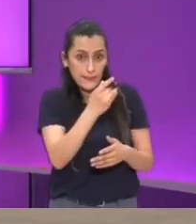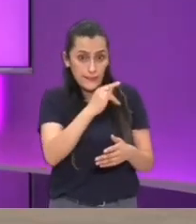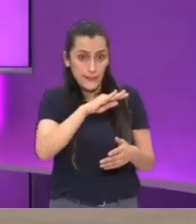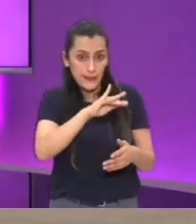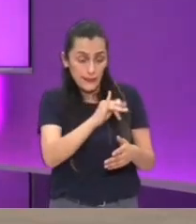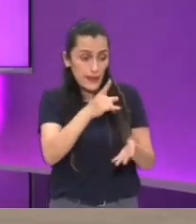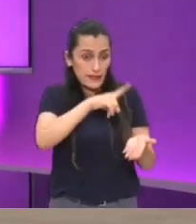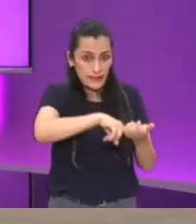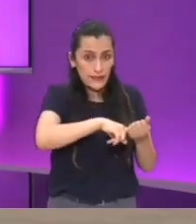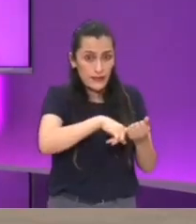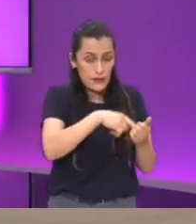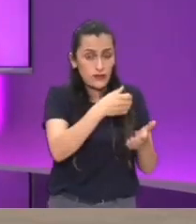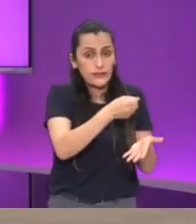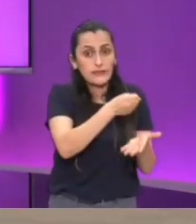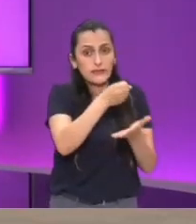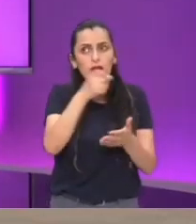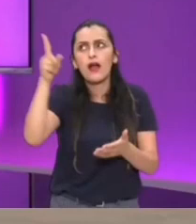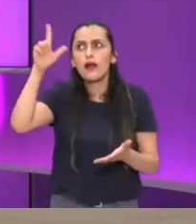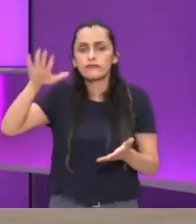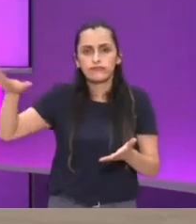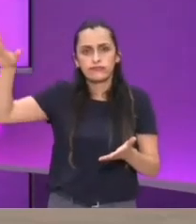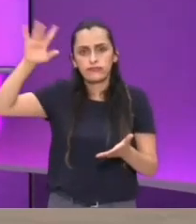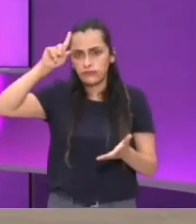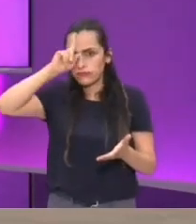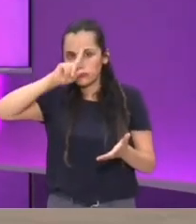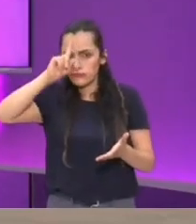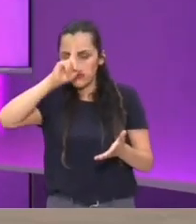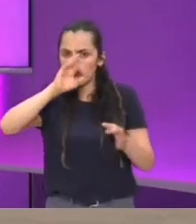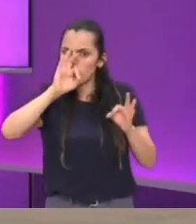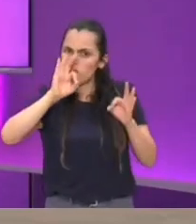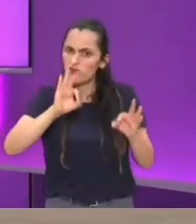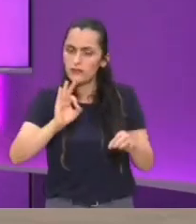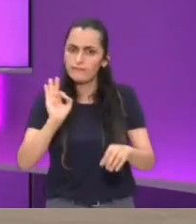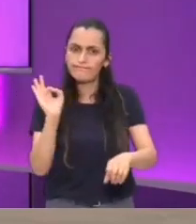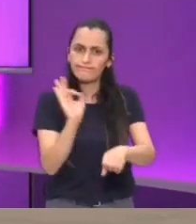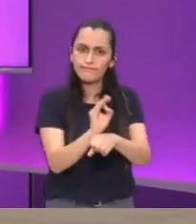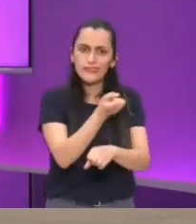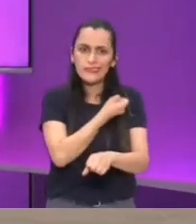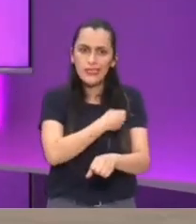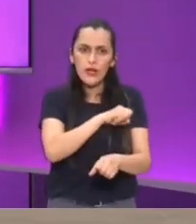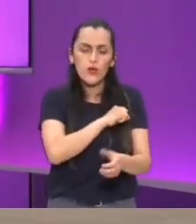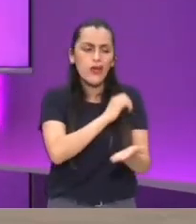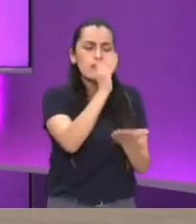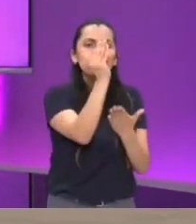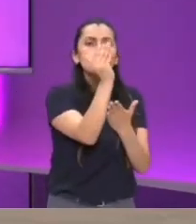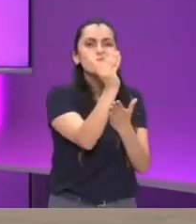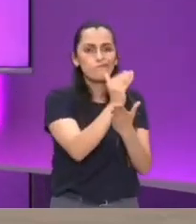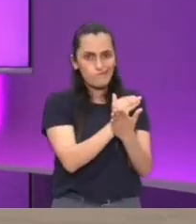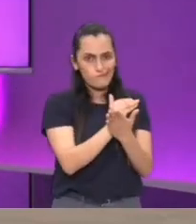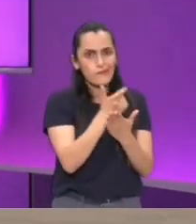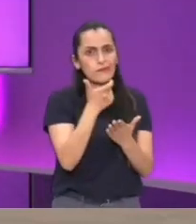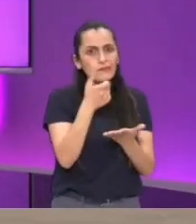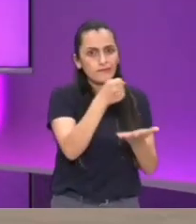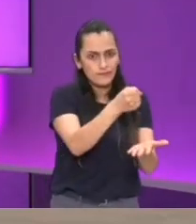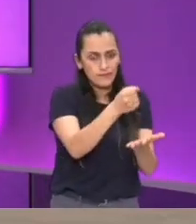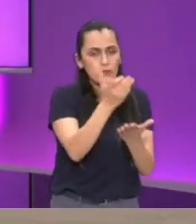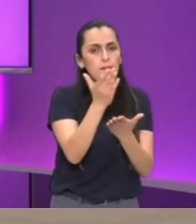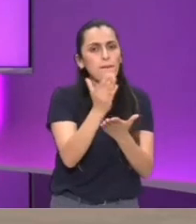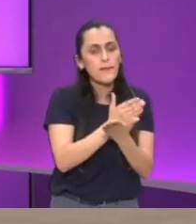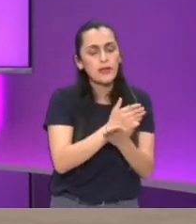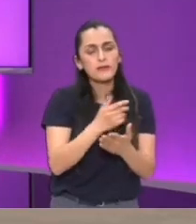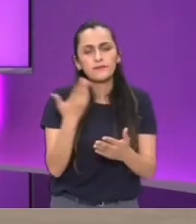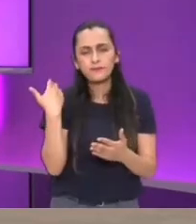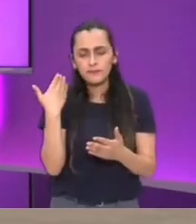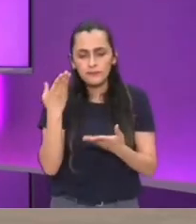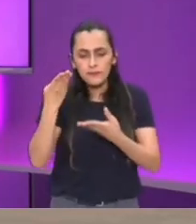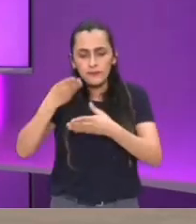organismos internacionales para lograr la universalidad del servicio. De acuerdo con la última actualización